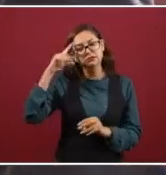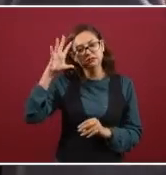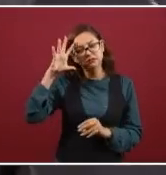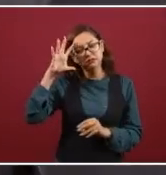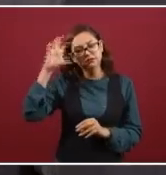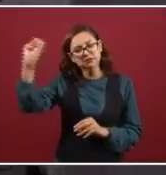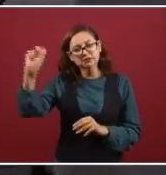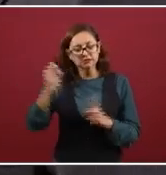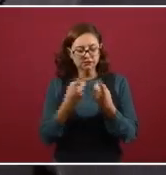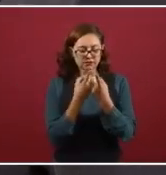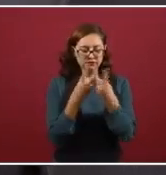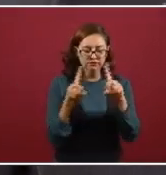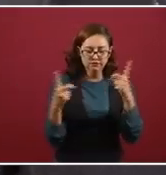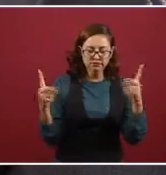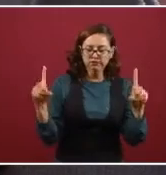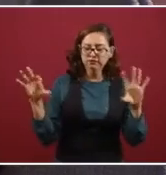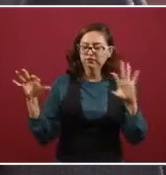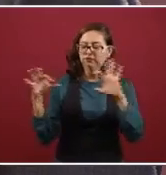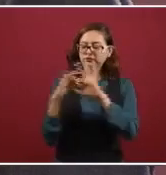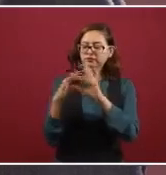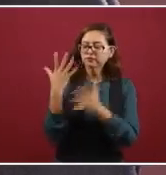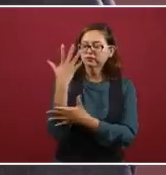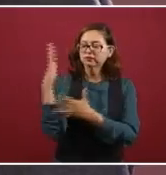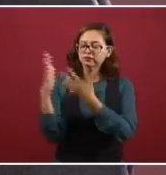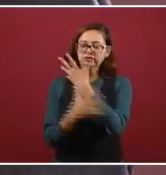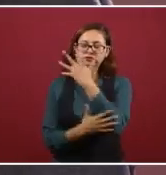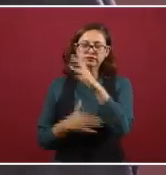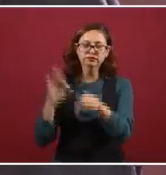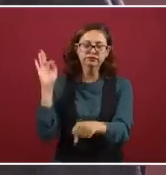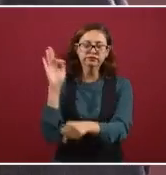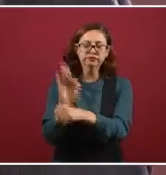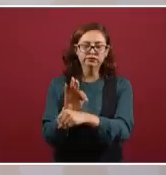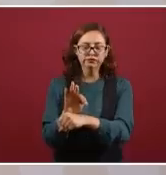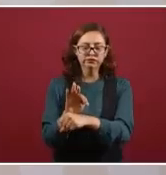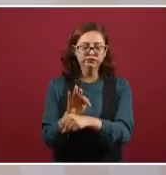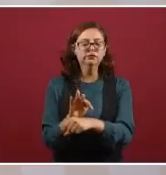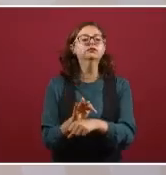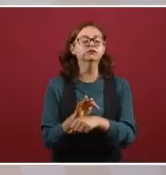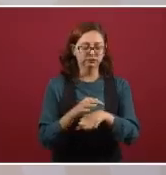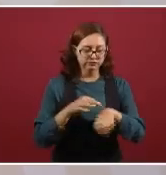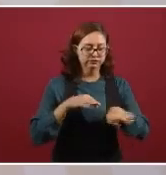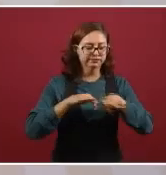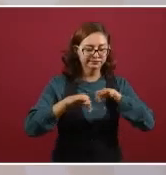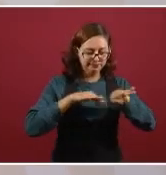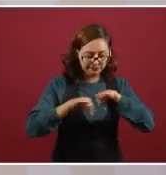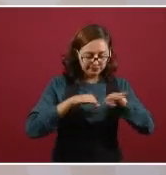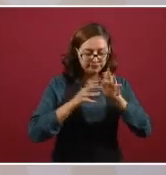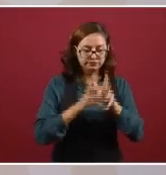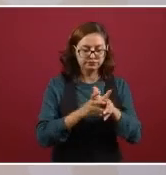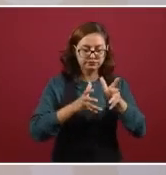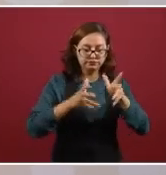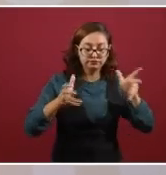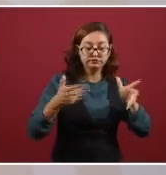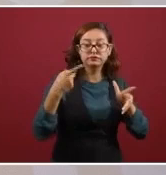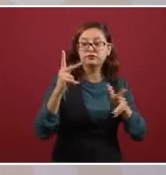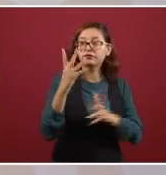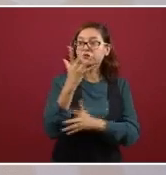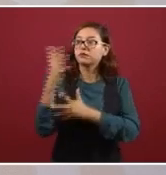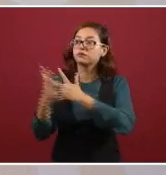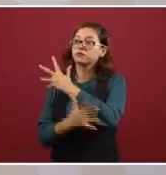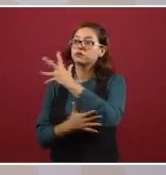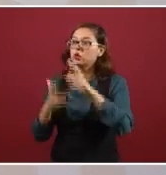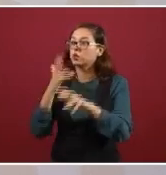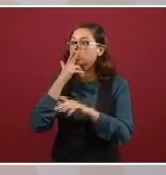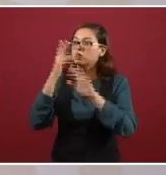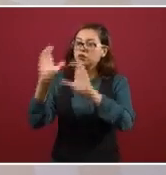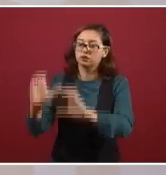desarrollo sustentable, es decir, crecimiento, empleo, pero cuidando el medio ambiente,